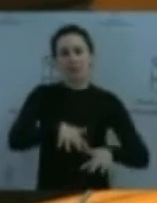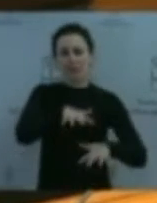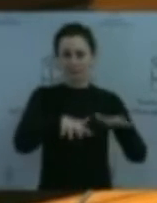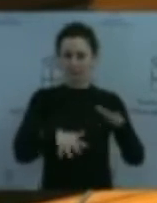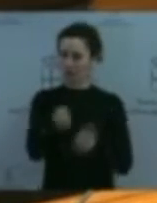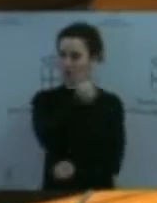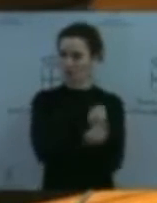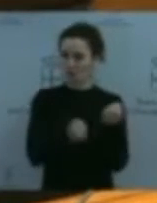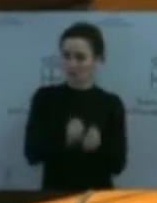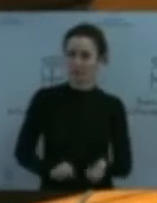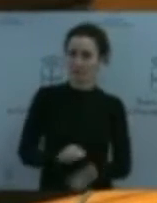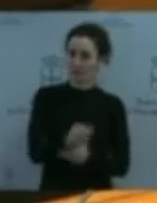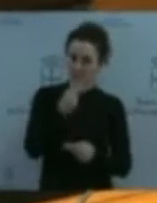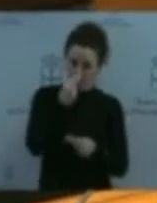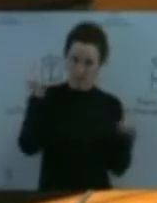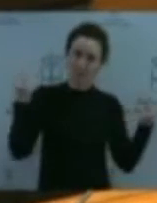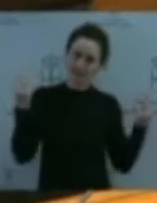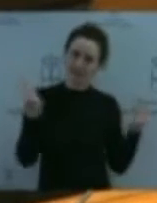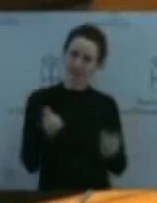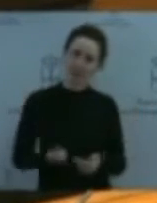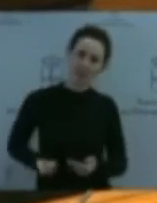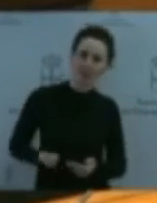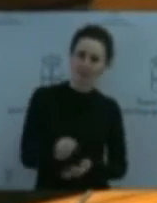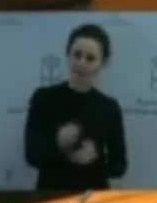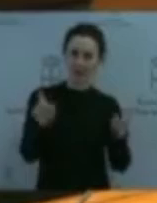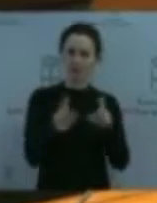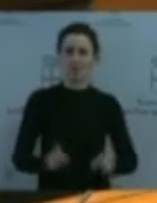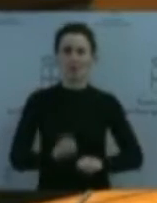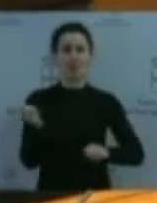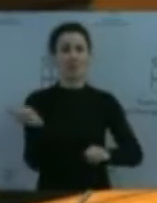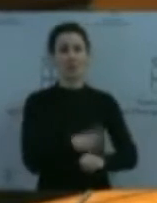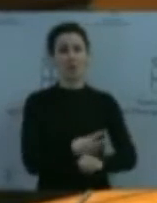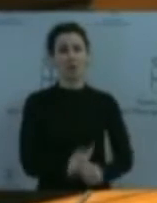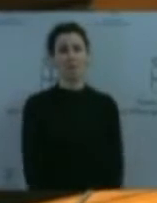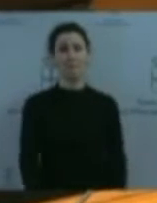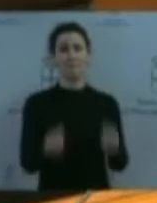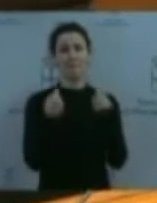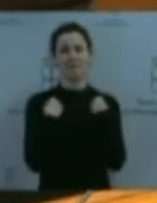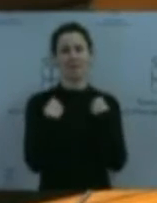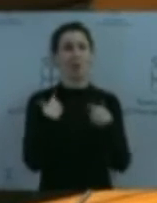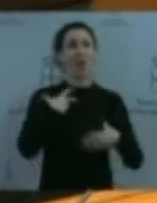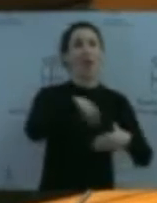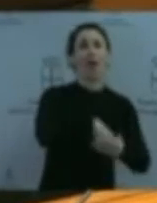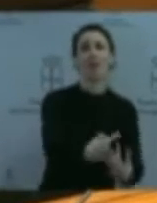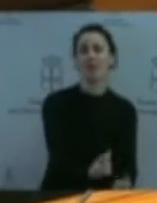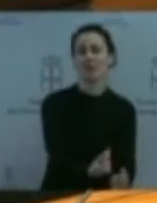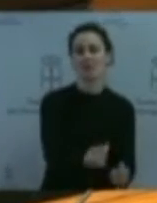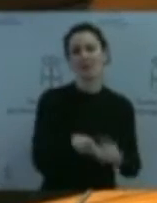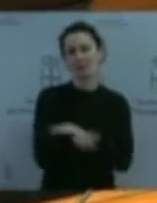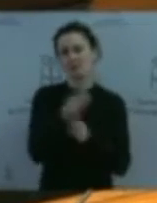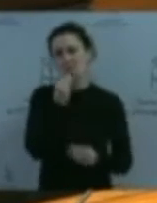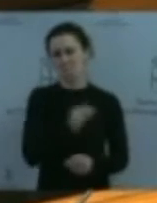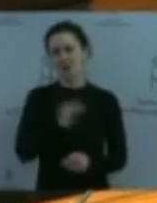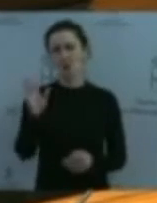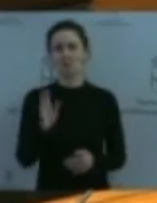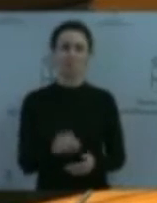dinero a las empresas a fondo perdido en lugar de entrar en el capital y gestionar mejor, porque también creemos que se puede hacer. Esa es una